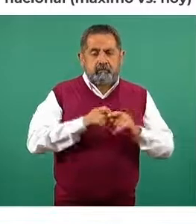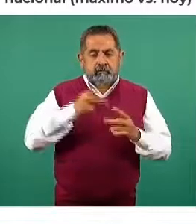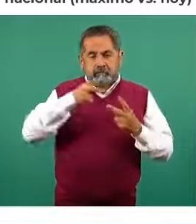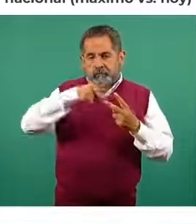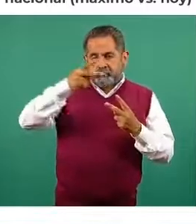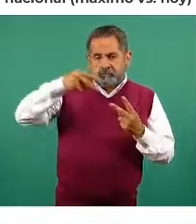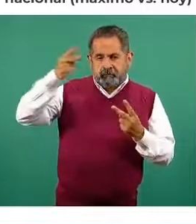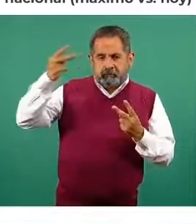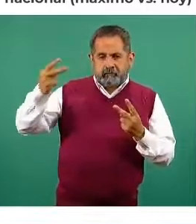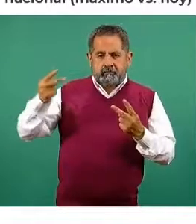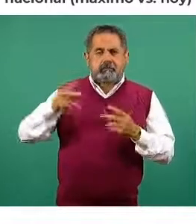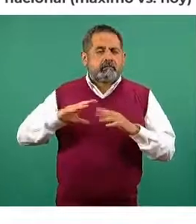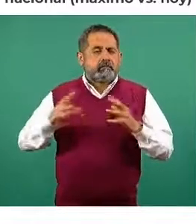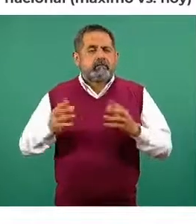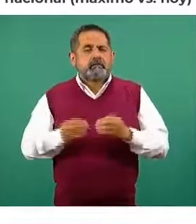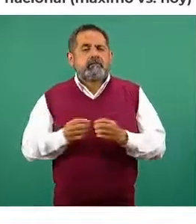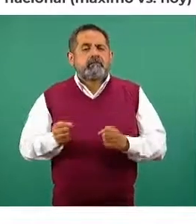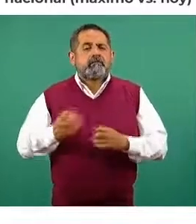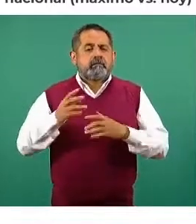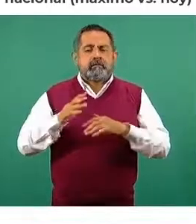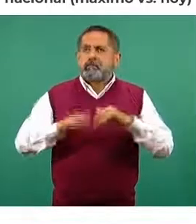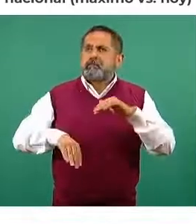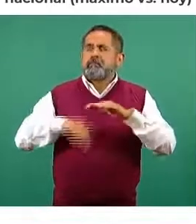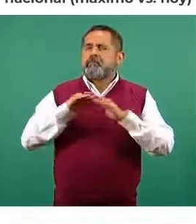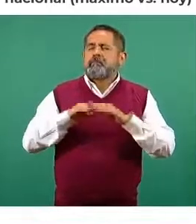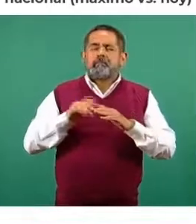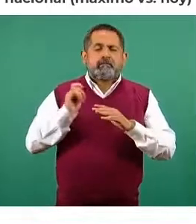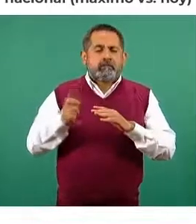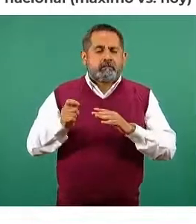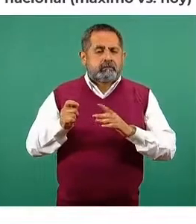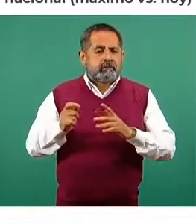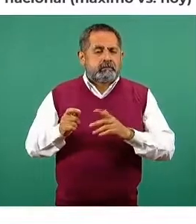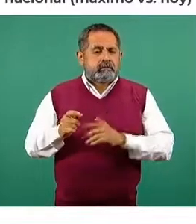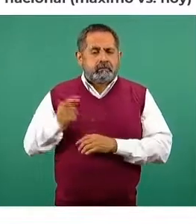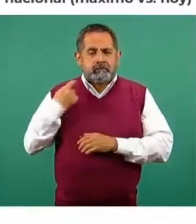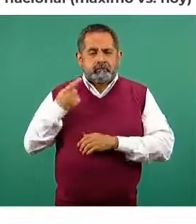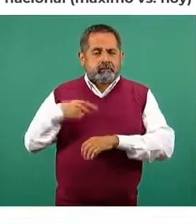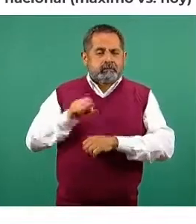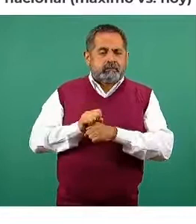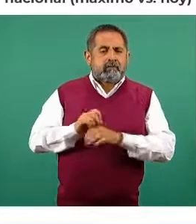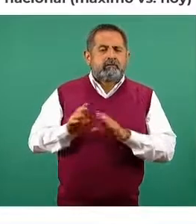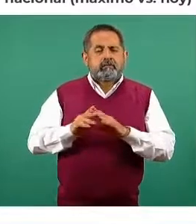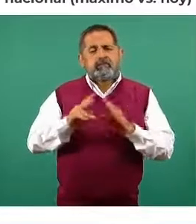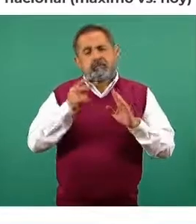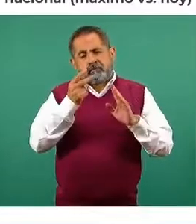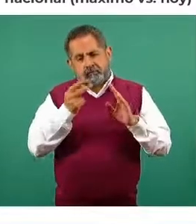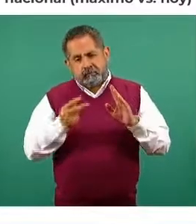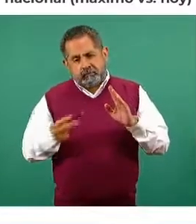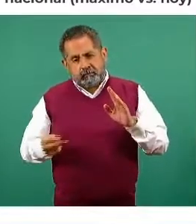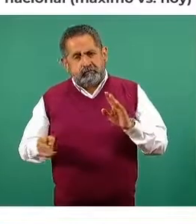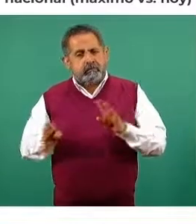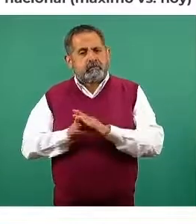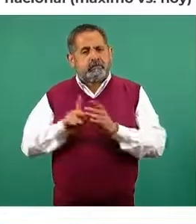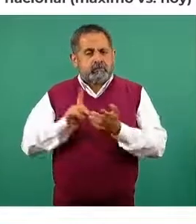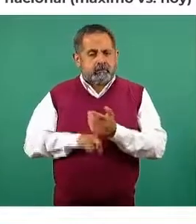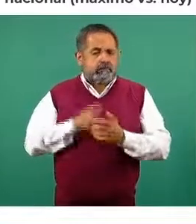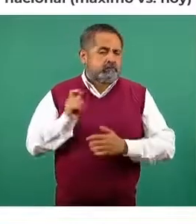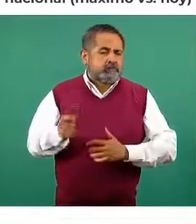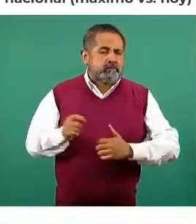dorada, que llega a su punto máximo en estas semanas y que actualmente estamos en